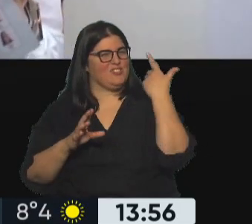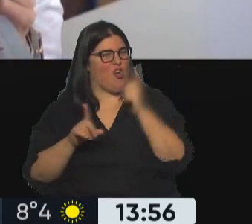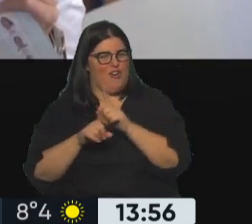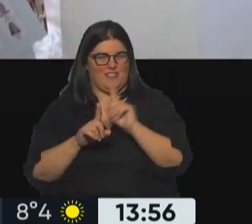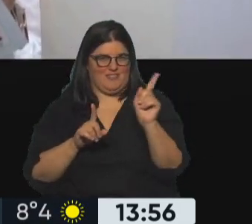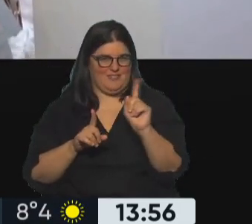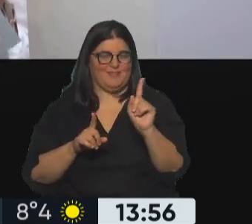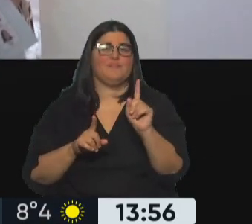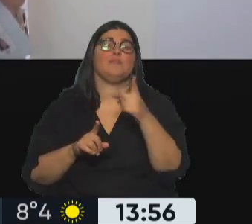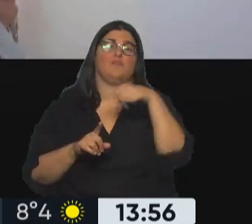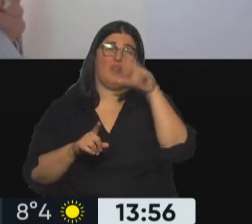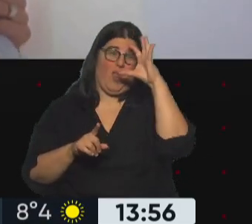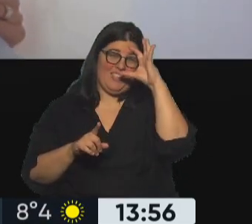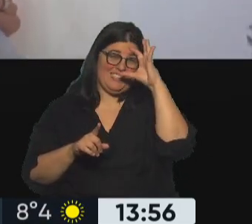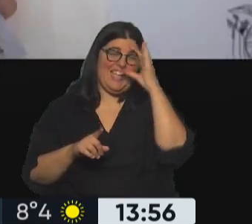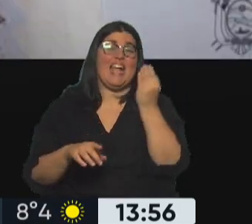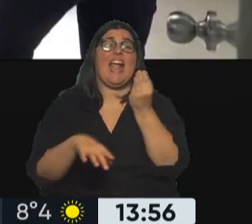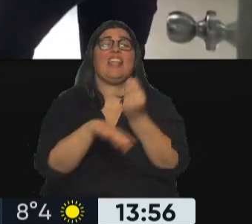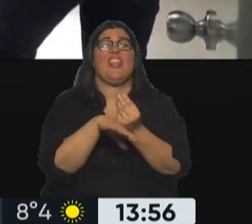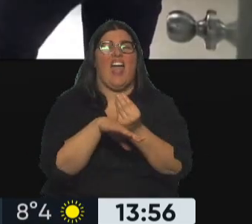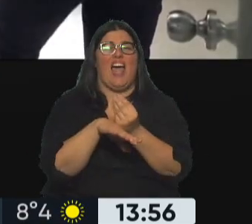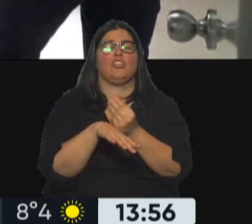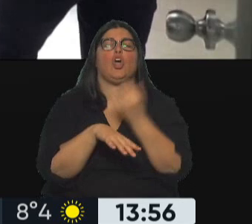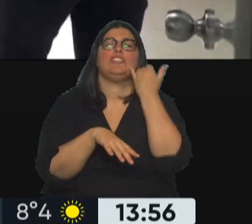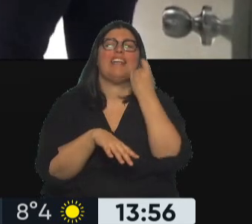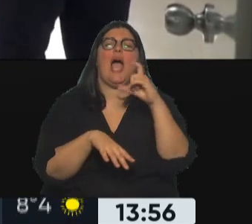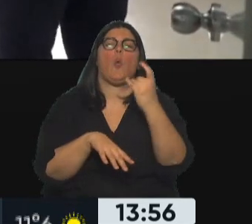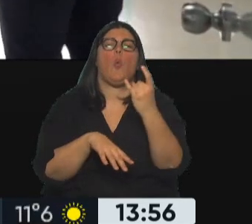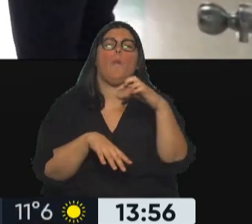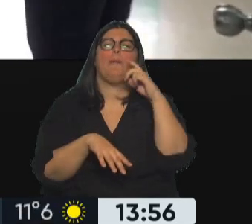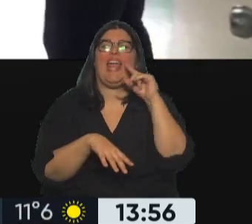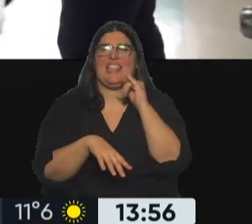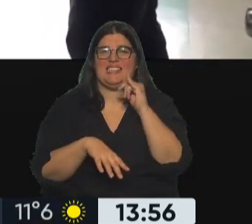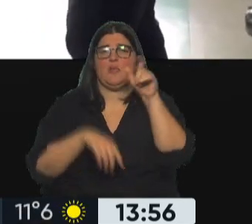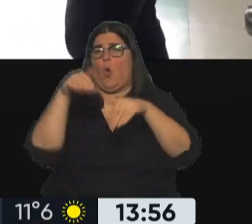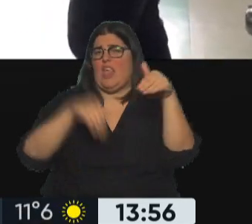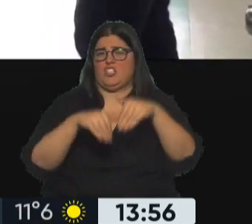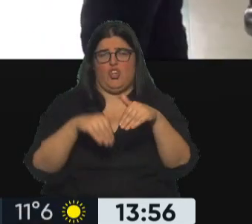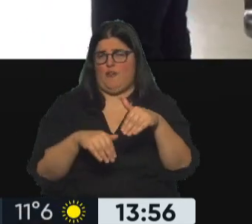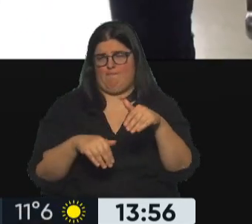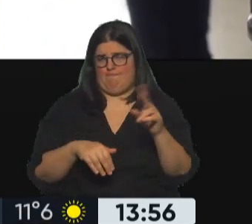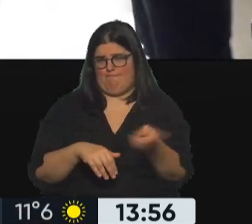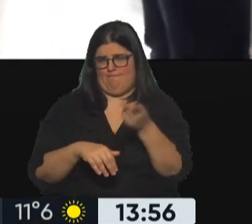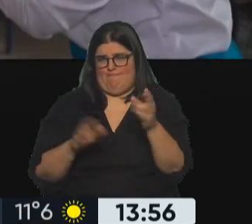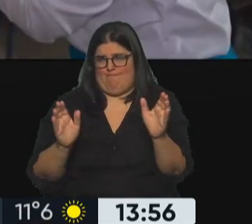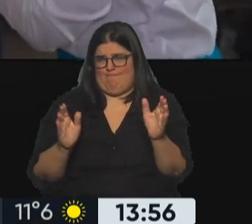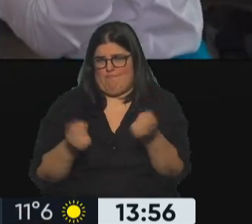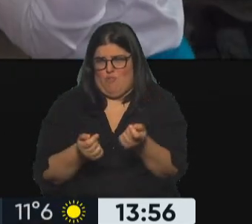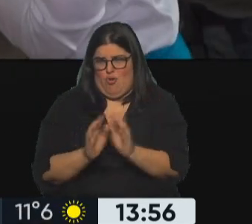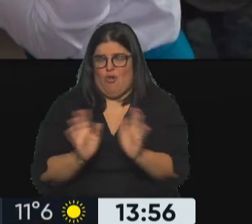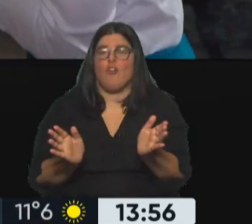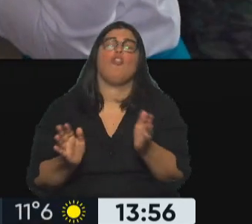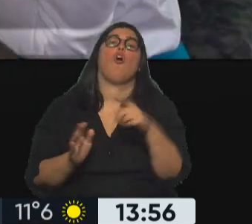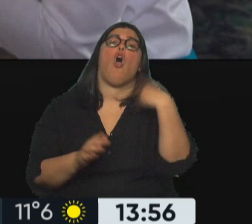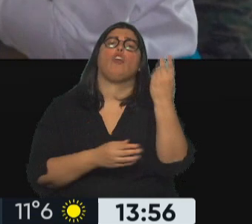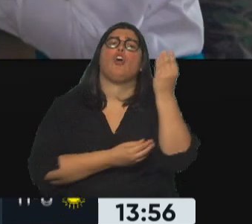candidato indigenista crítico del correísmo, Yacu Pérez, hizo una muy mala elección. Teníamos también otros candidatos que aparecían